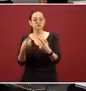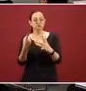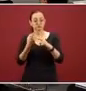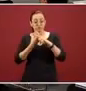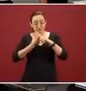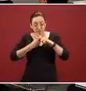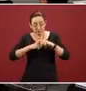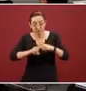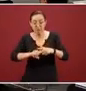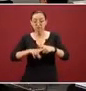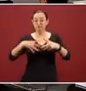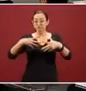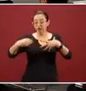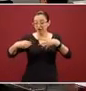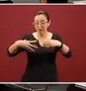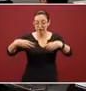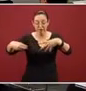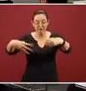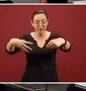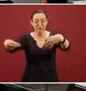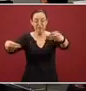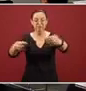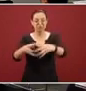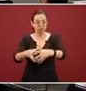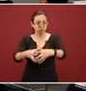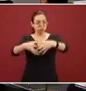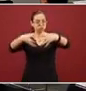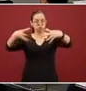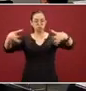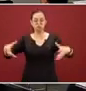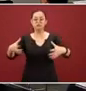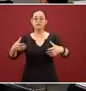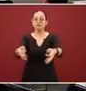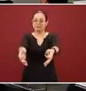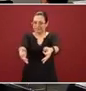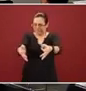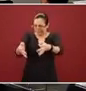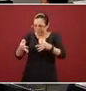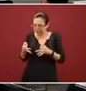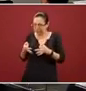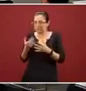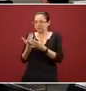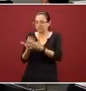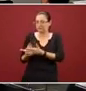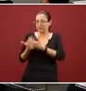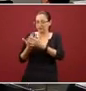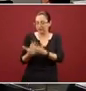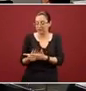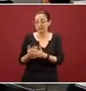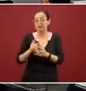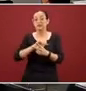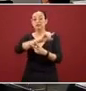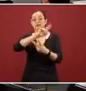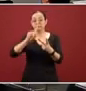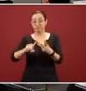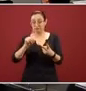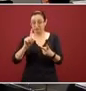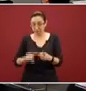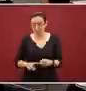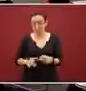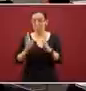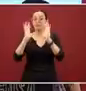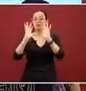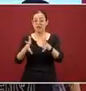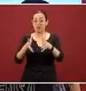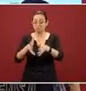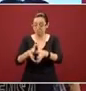cumbre de la epidemia, el momento en donde existe la mayor cantidad de casos por día. Segundo, que cuando llegue ese momento cumbre tengamos menos